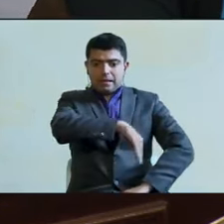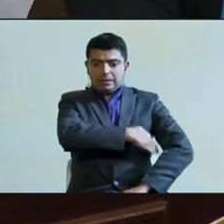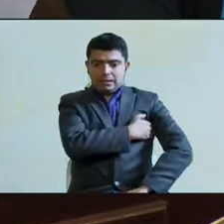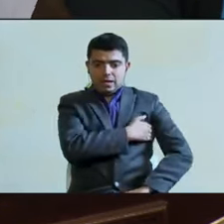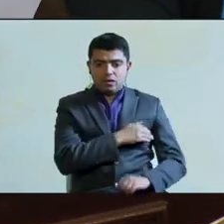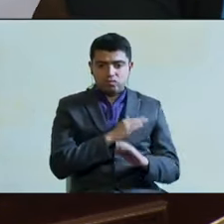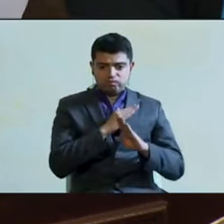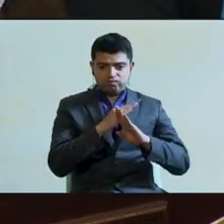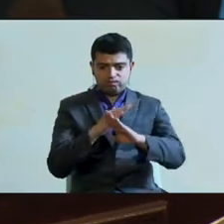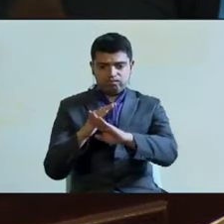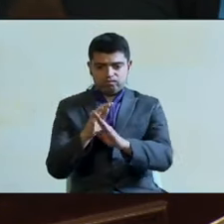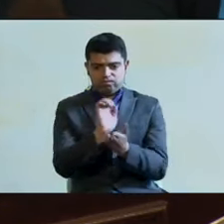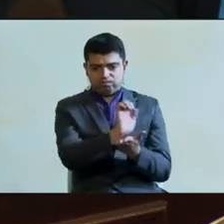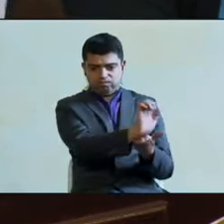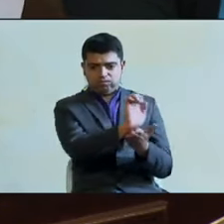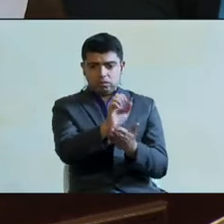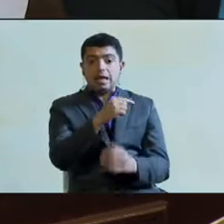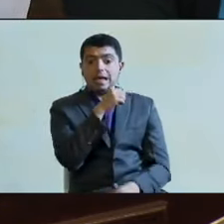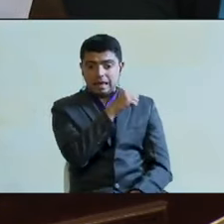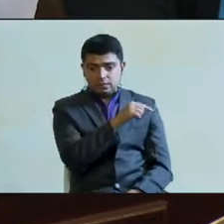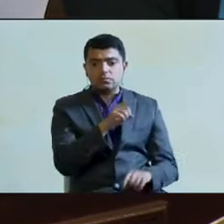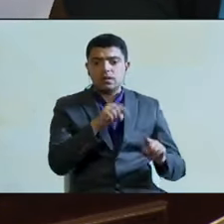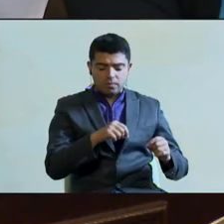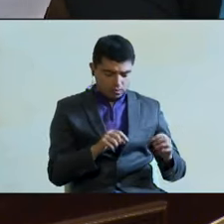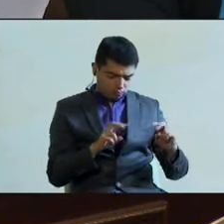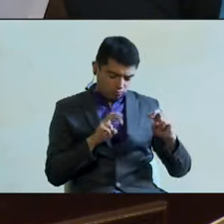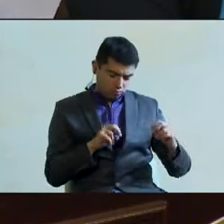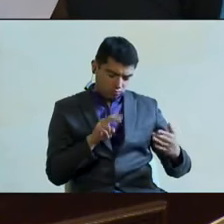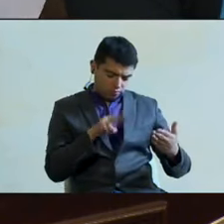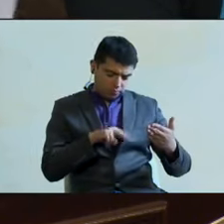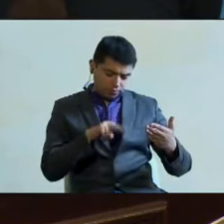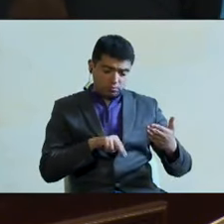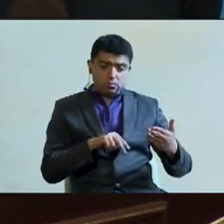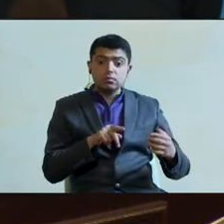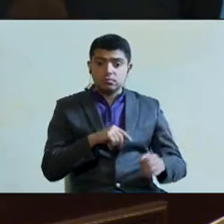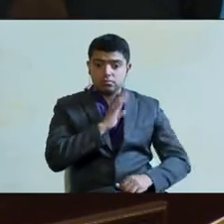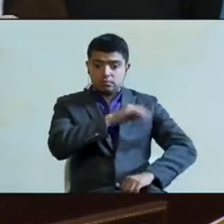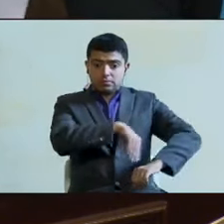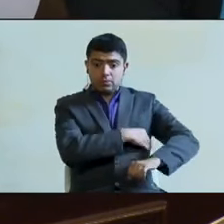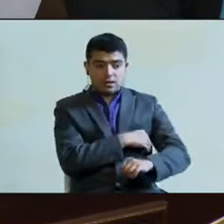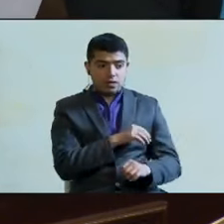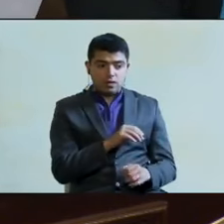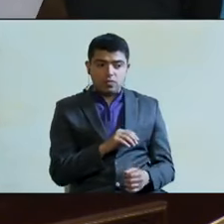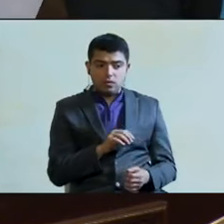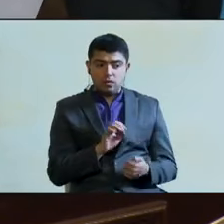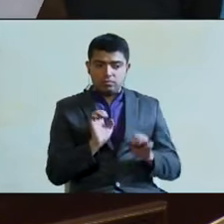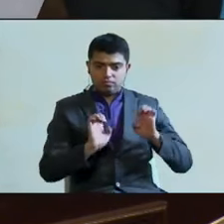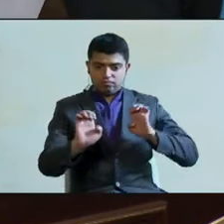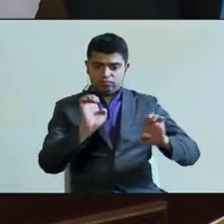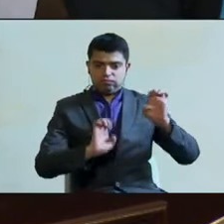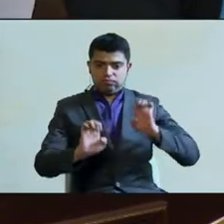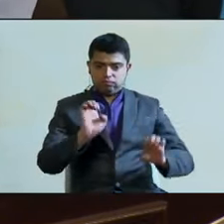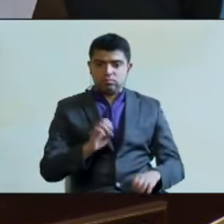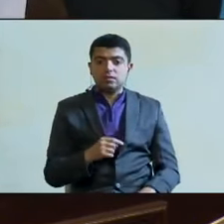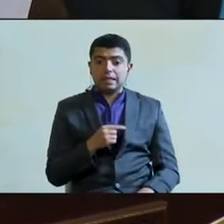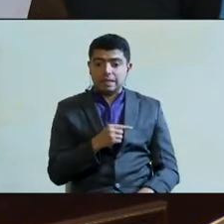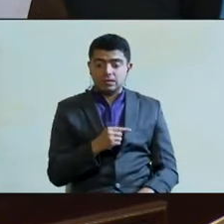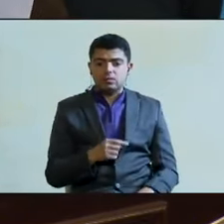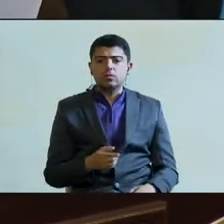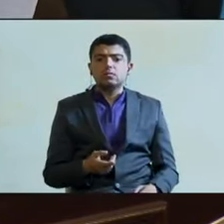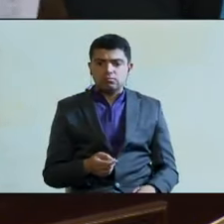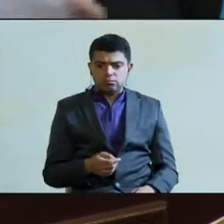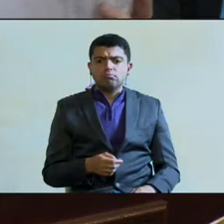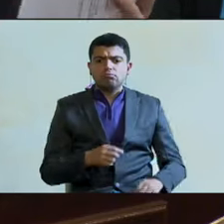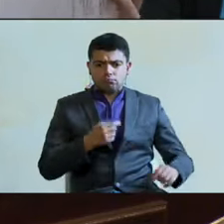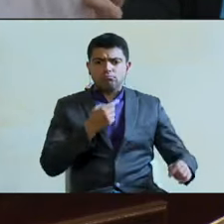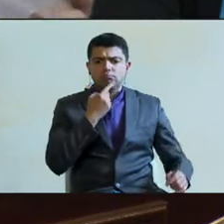defensa pues pone de presente en el concepto del Ministerio de defensa la inconveniencia de darle